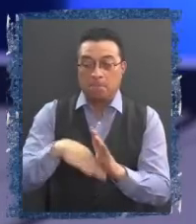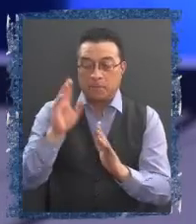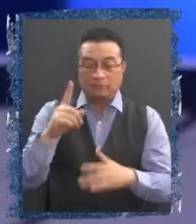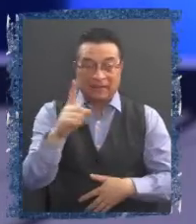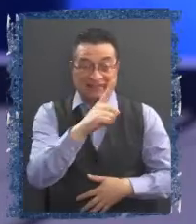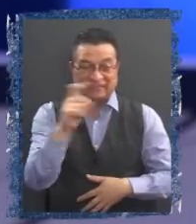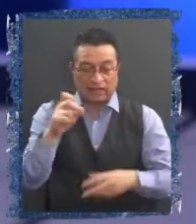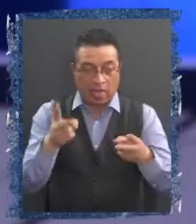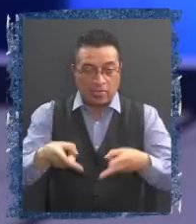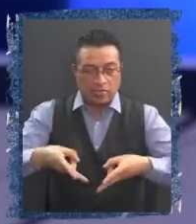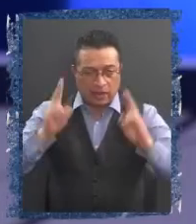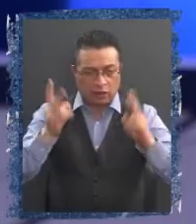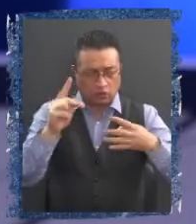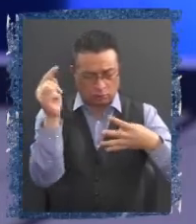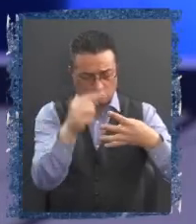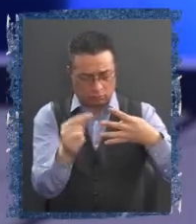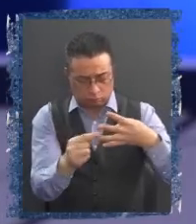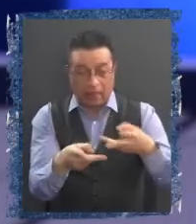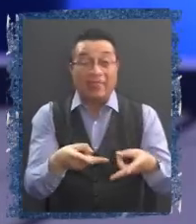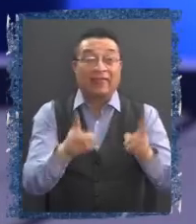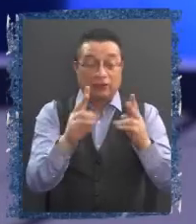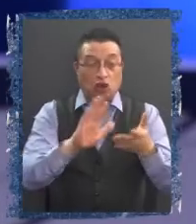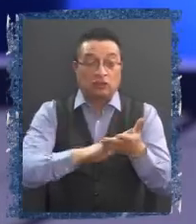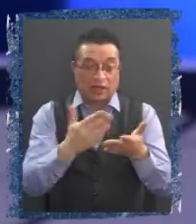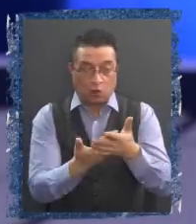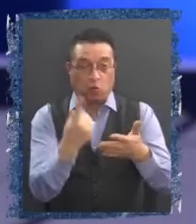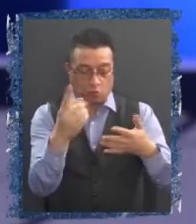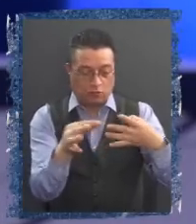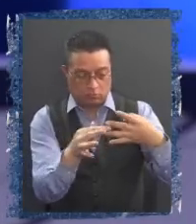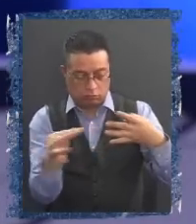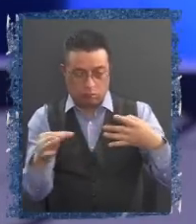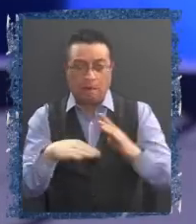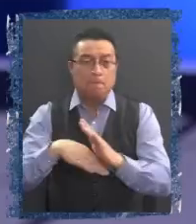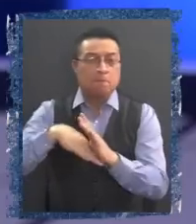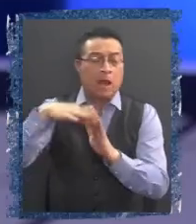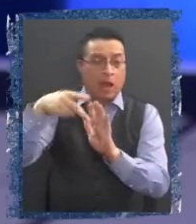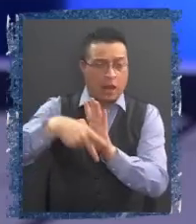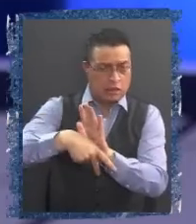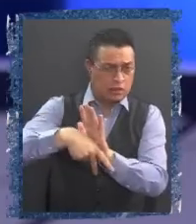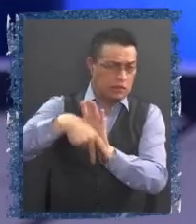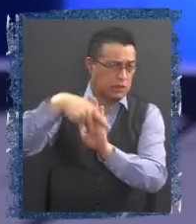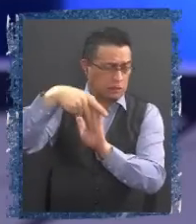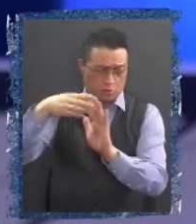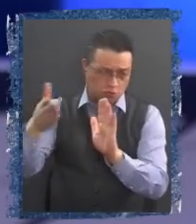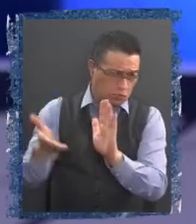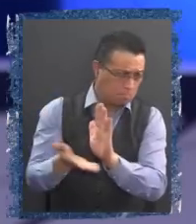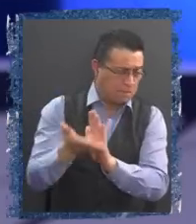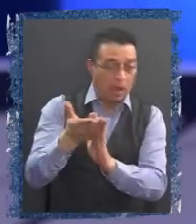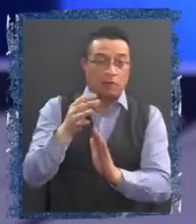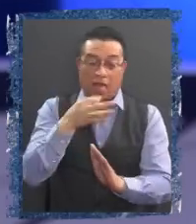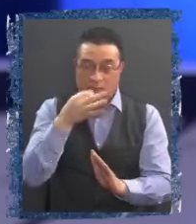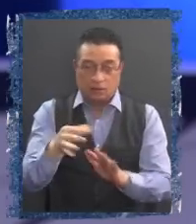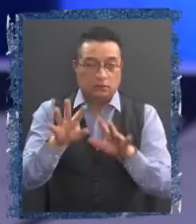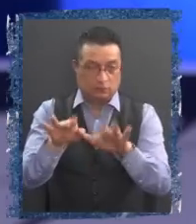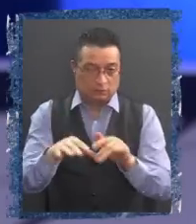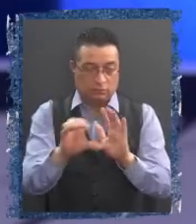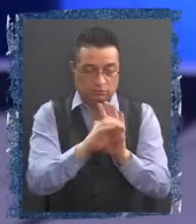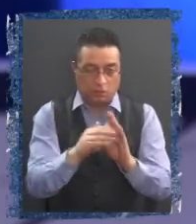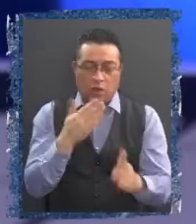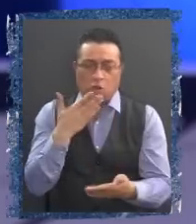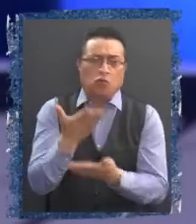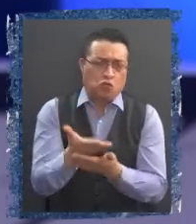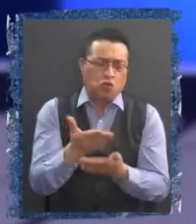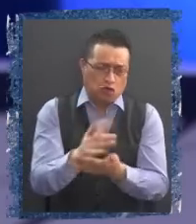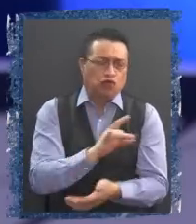derechos, entre los que está el derecho a la salud, al más alto nivel posible, dice el texto, que es una demanda histórica de los chilenos